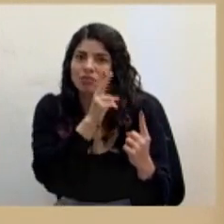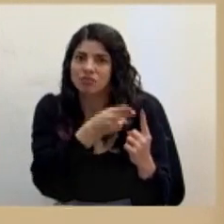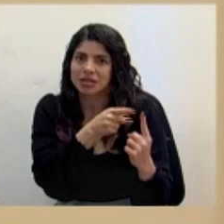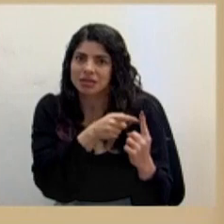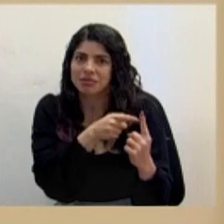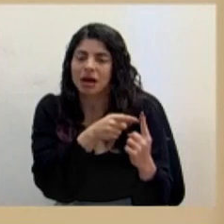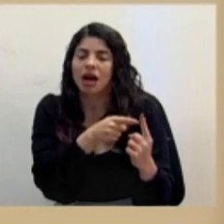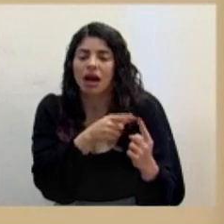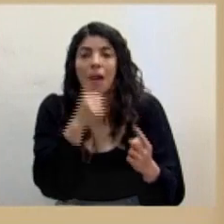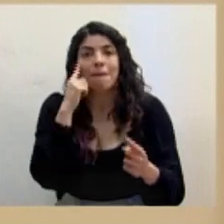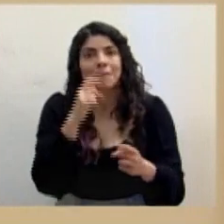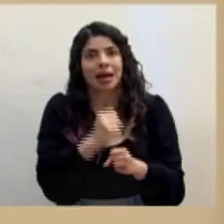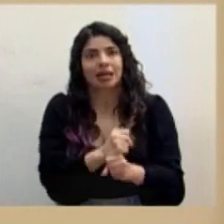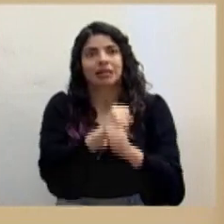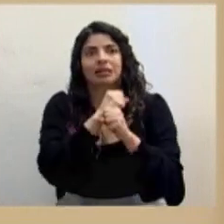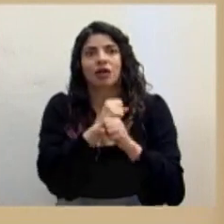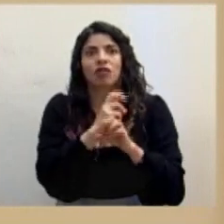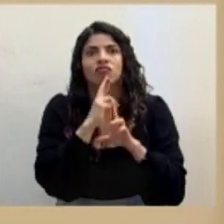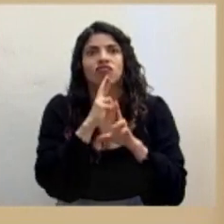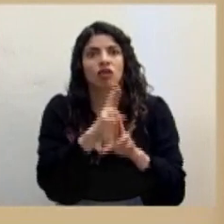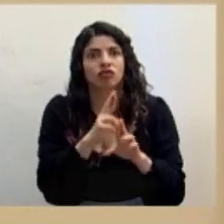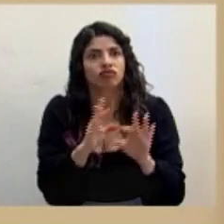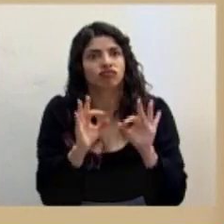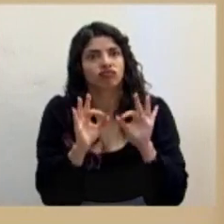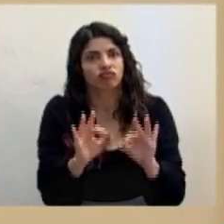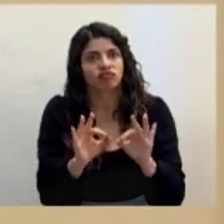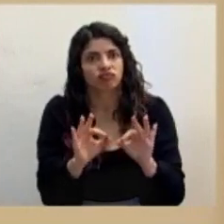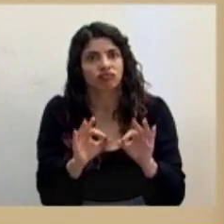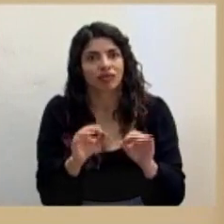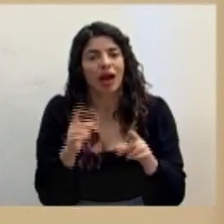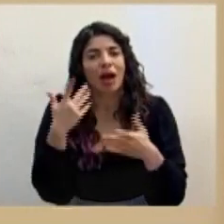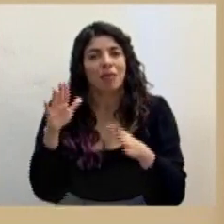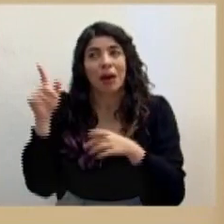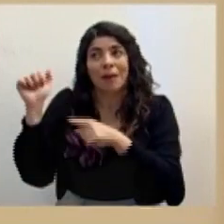poder garantizar la efectividad tal y como está en los diferentes